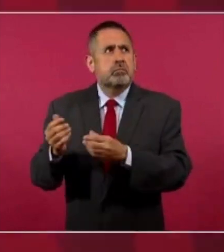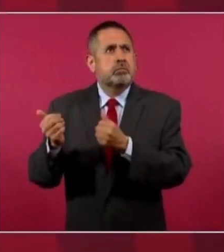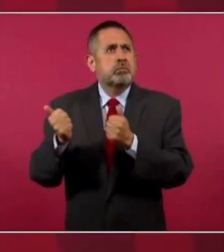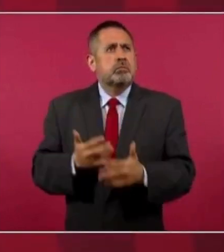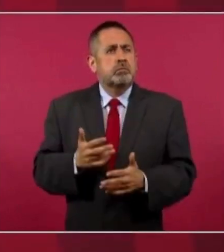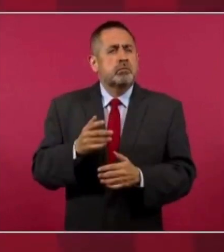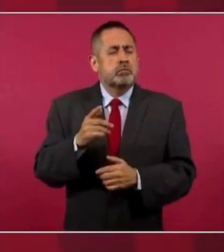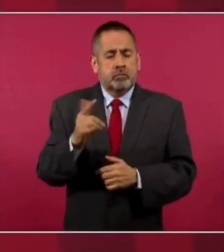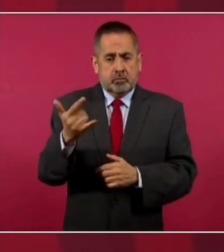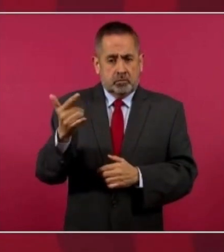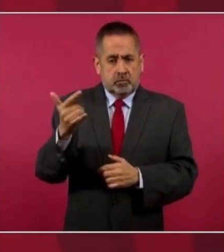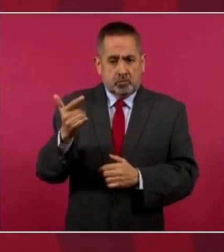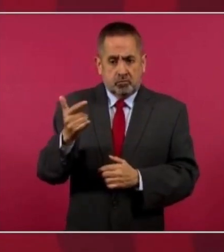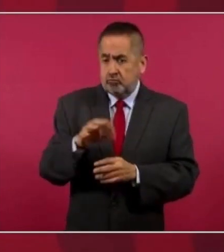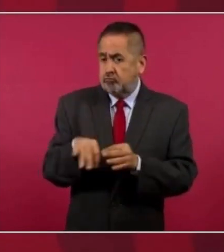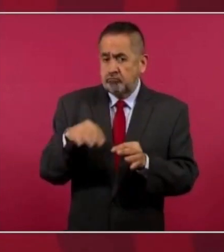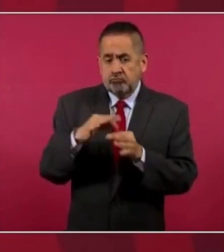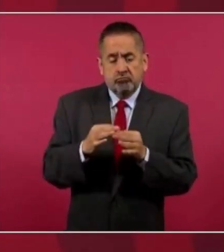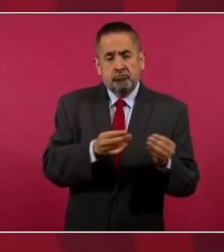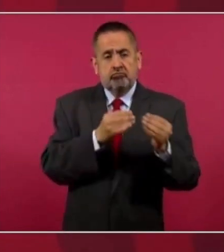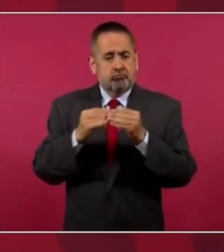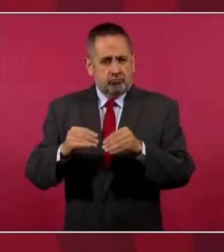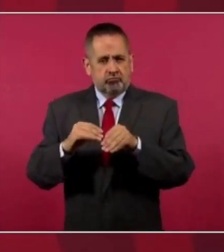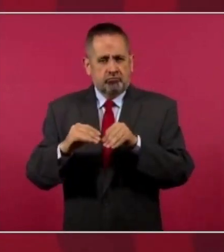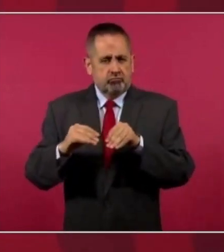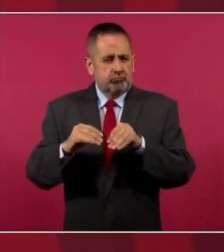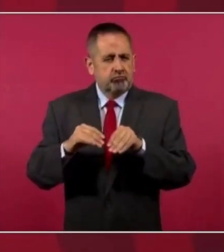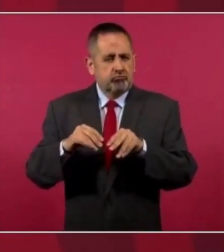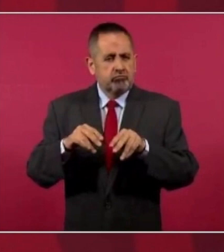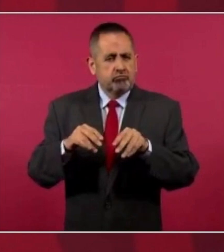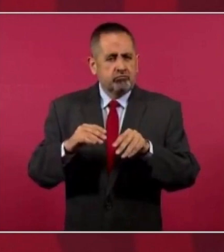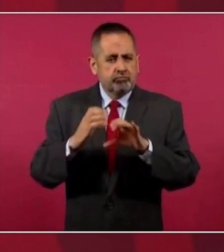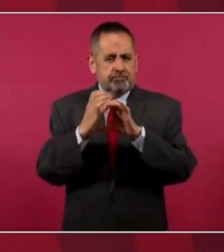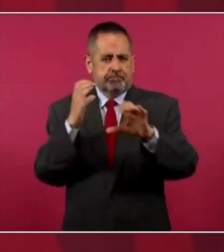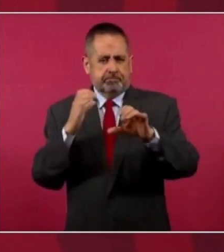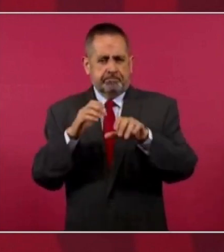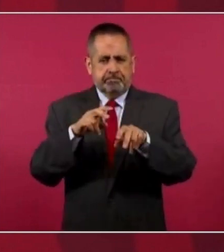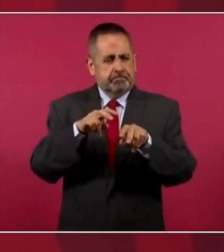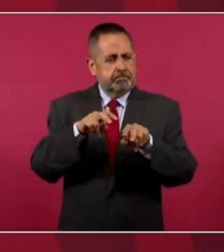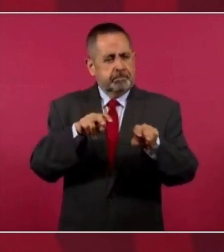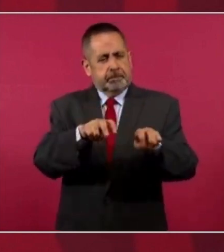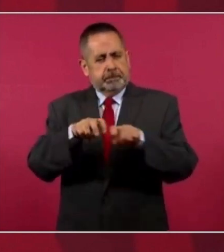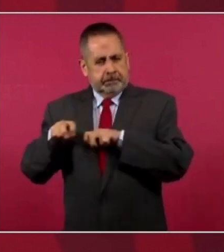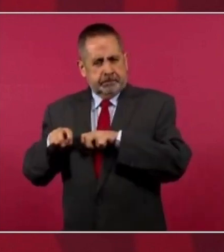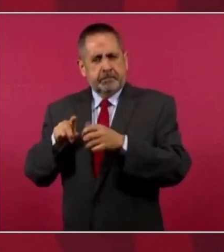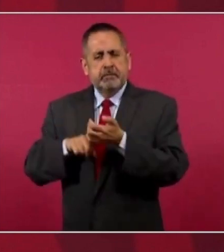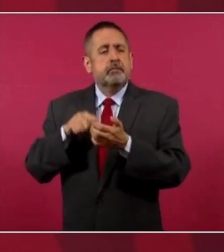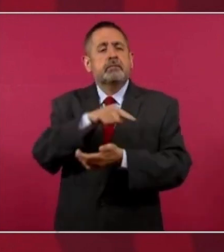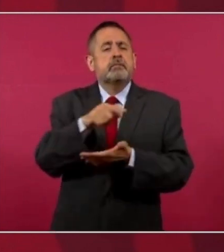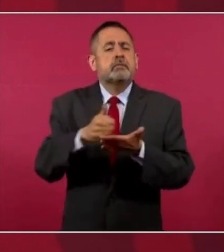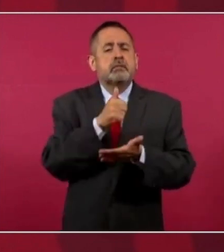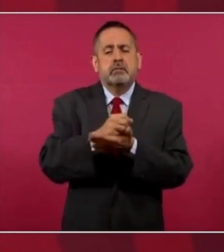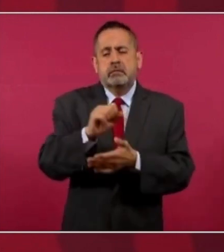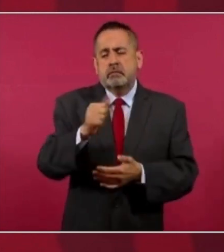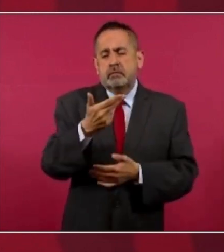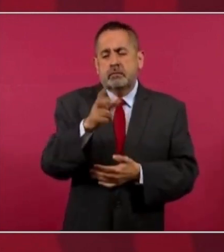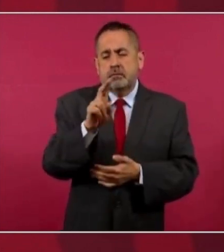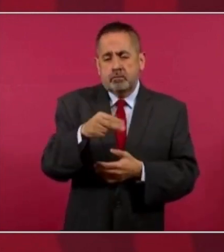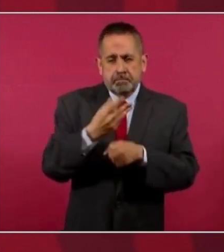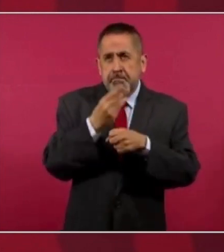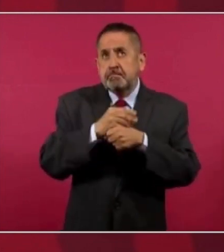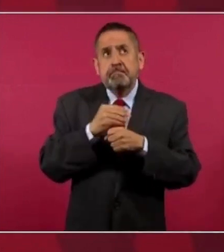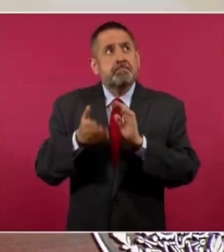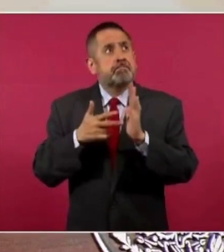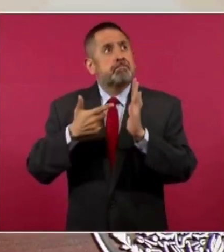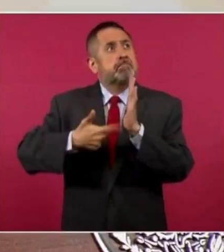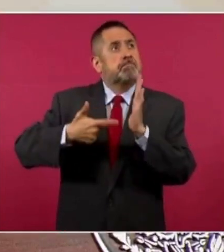entregar en julio, poco a poco, son los que están haciendo en Ciudad Sahagún. Ya vamos a